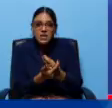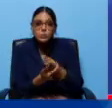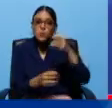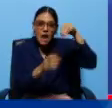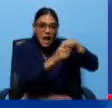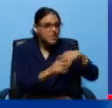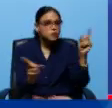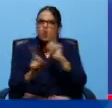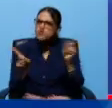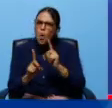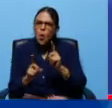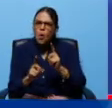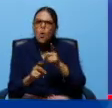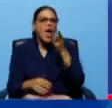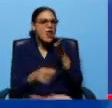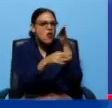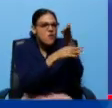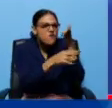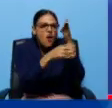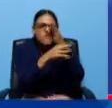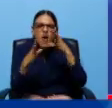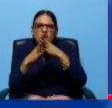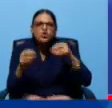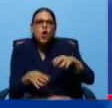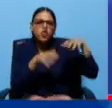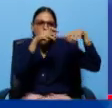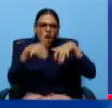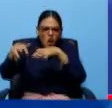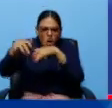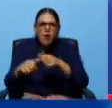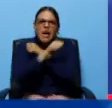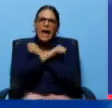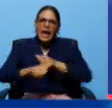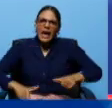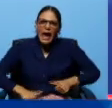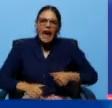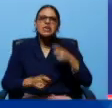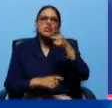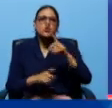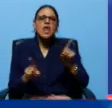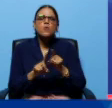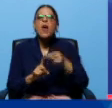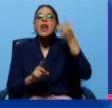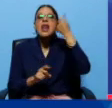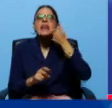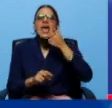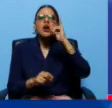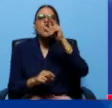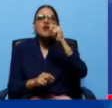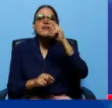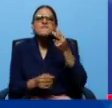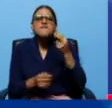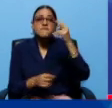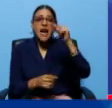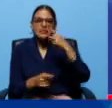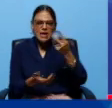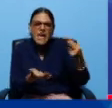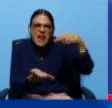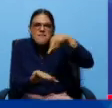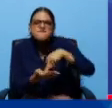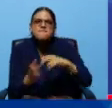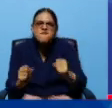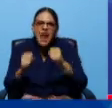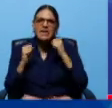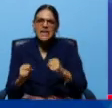Oriente. Formó parte de los ejércitos y lo llamaban el Negro Infante, el Valiente. Era un hombre